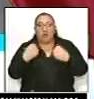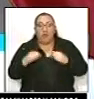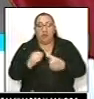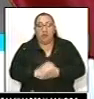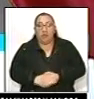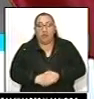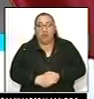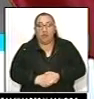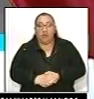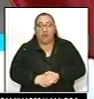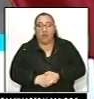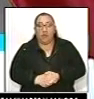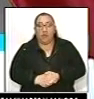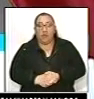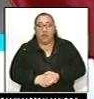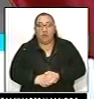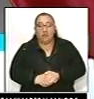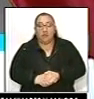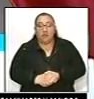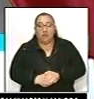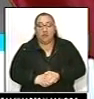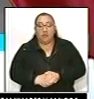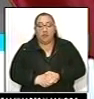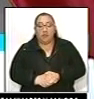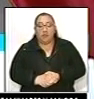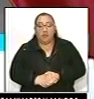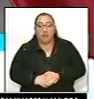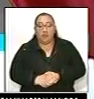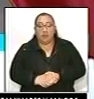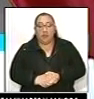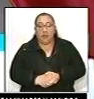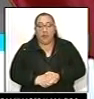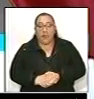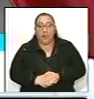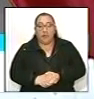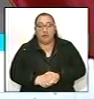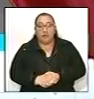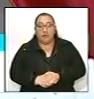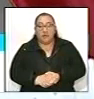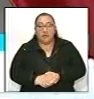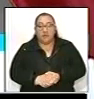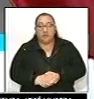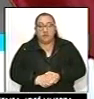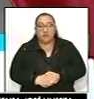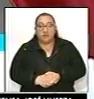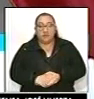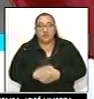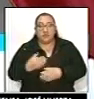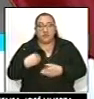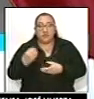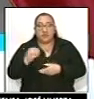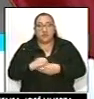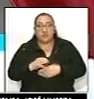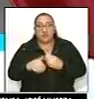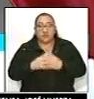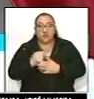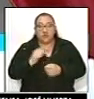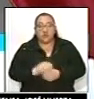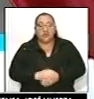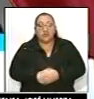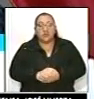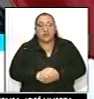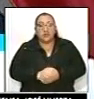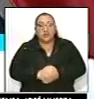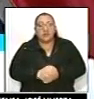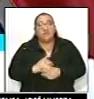Deportistas, por excelencia educativa, por ahí puede, por supuesto, incluirse la condición de víctima, ¿no? Pero